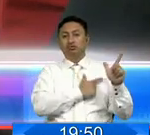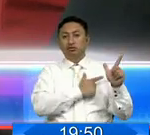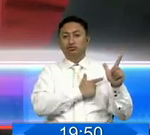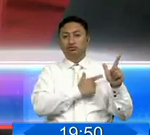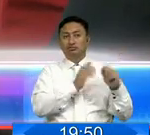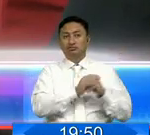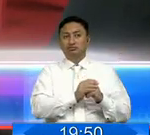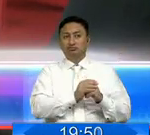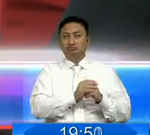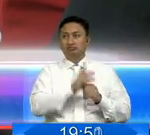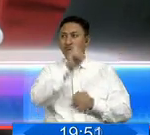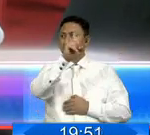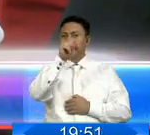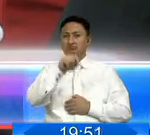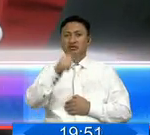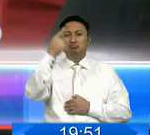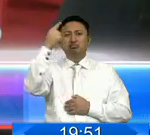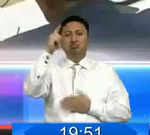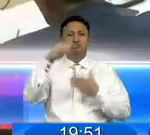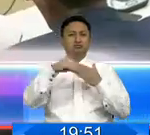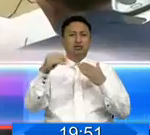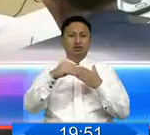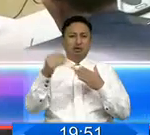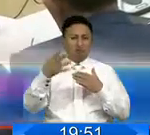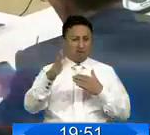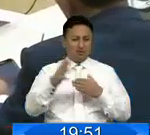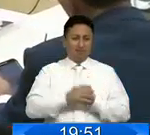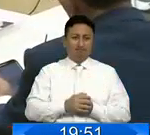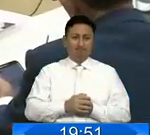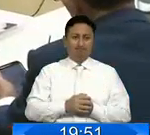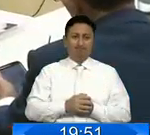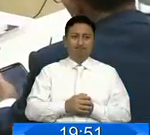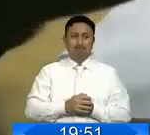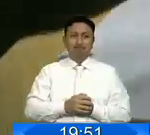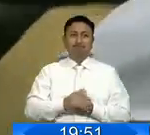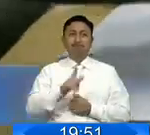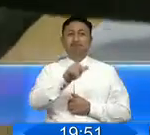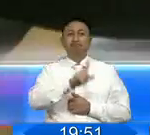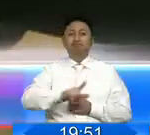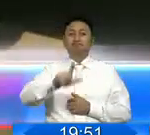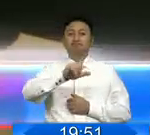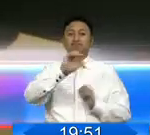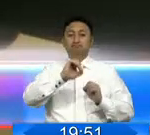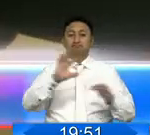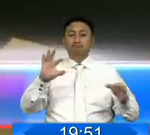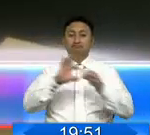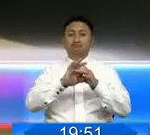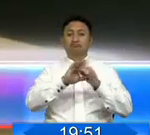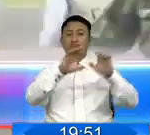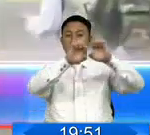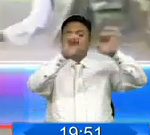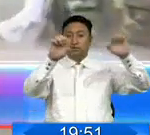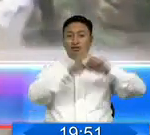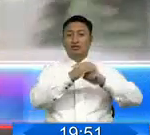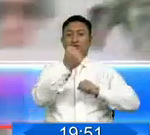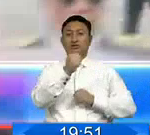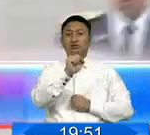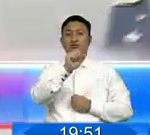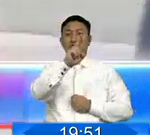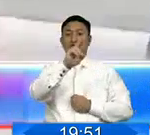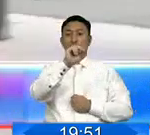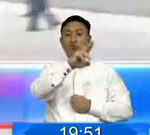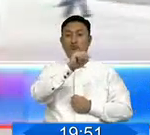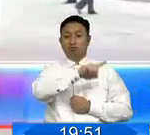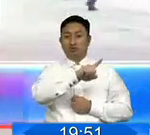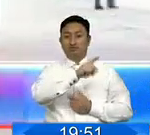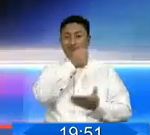más o menos 1.000 millones de dólares. Durante la sesión de este lunes se reveló el vínculo que tendría a la empresa Sumil, que gestionó la compra de